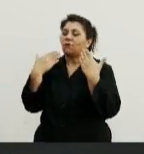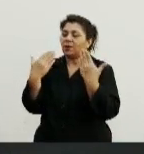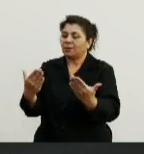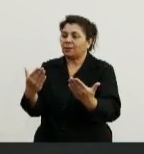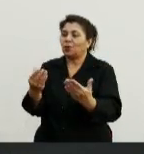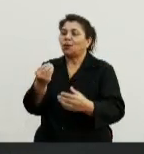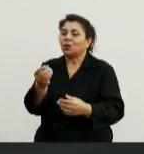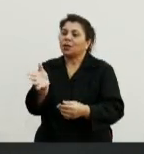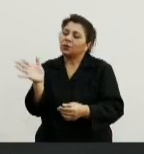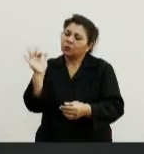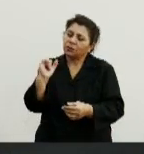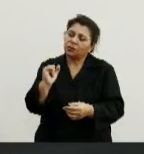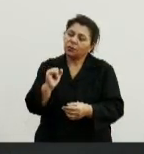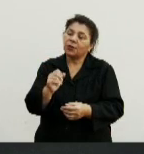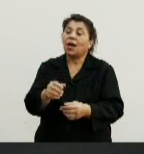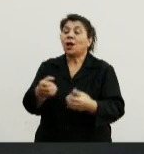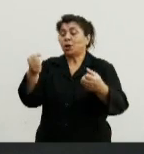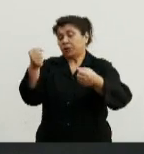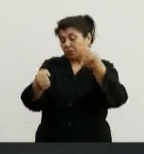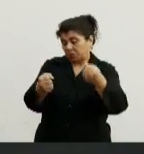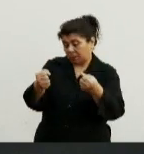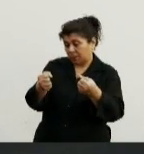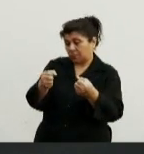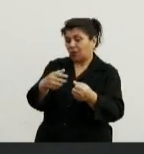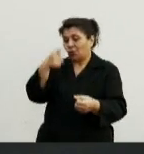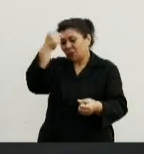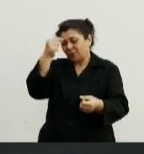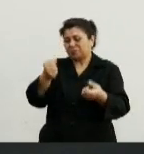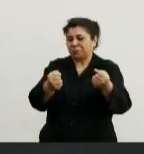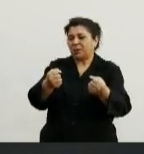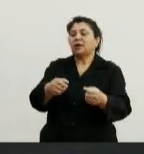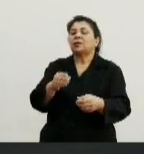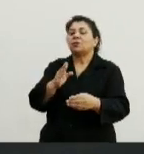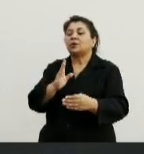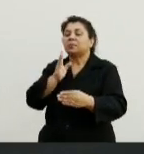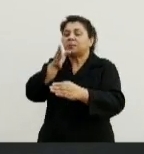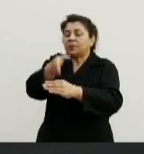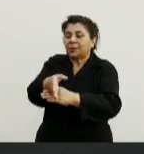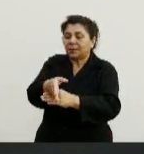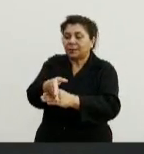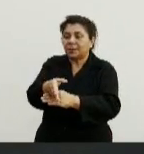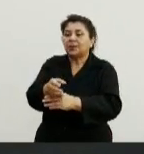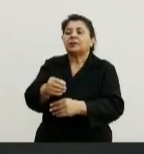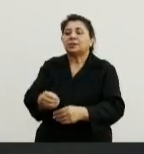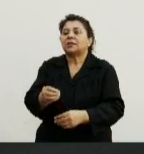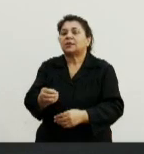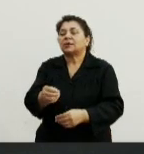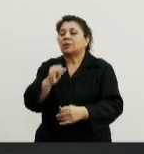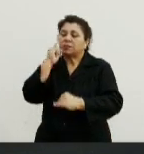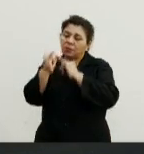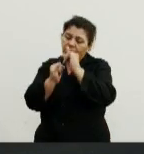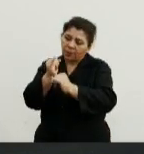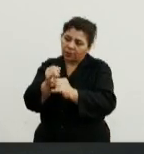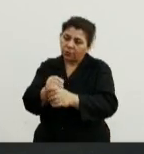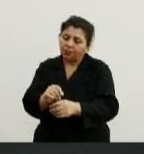permanente de los vehículos y los ocupantes de cada vehículo que traspasa nuestros límites provinciales y eso es por un lado y por otro lado los